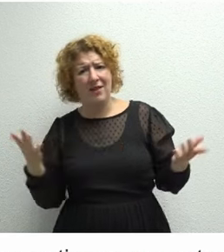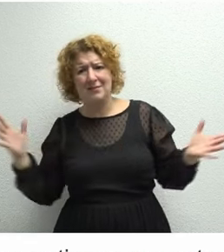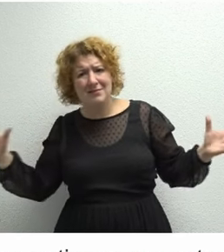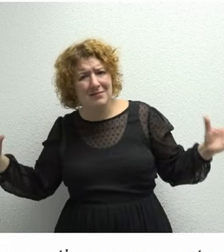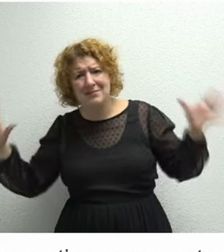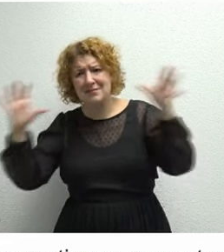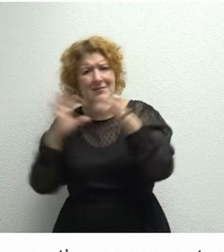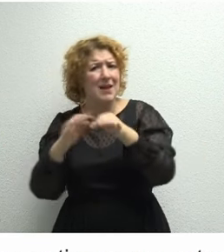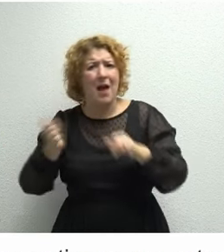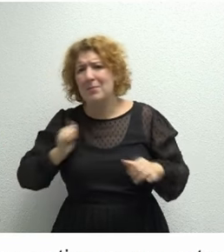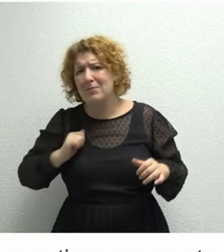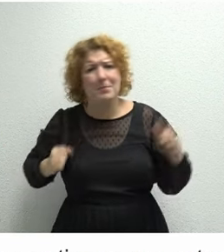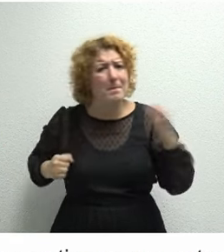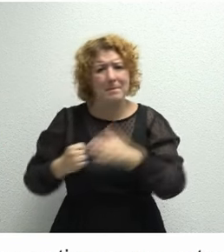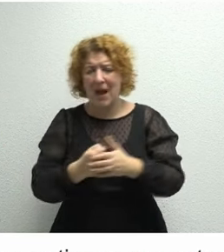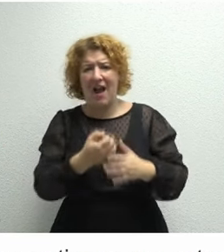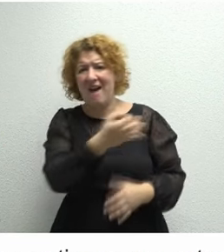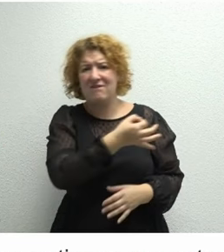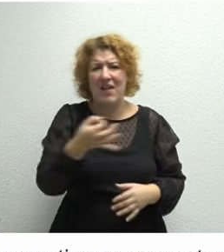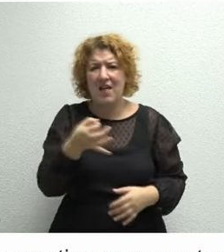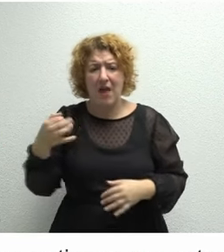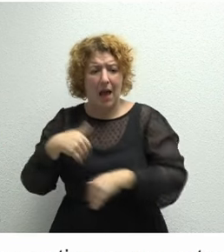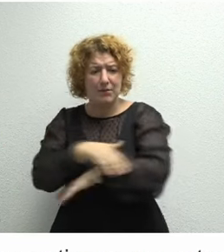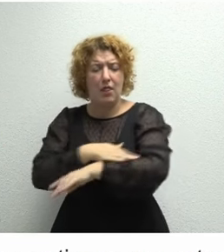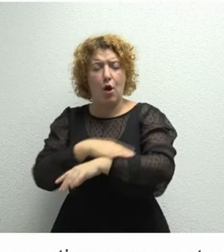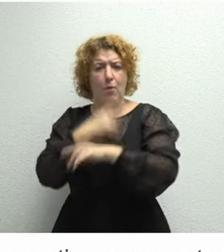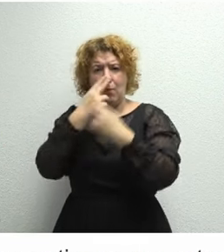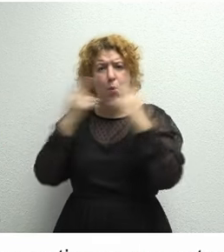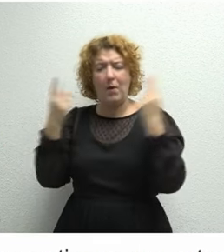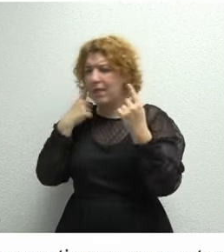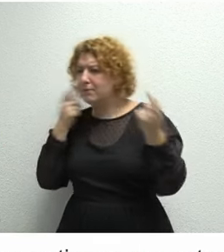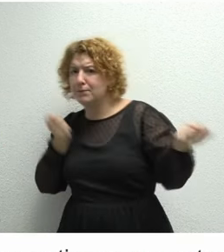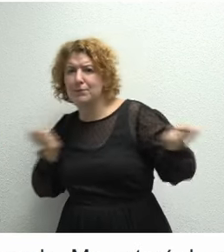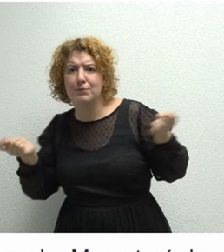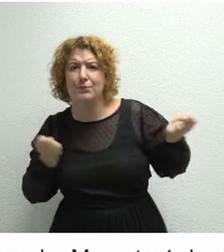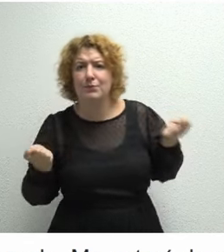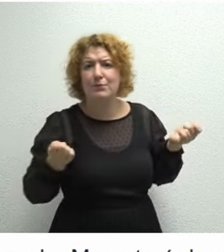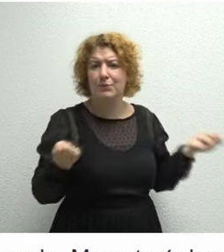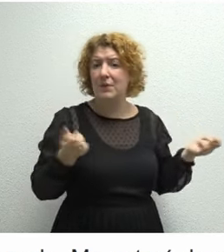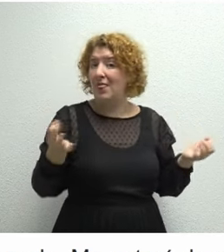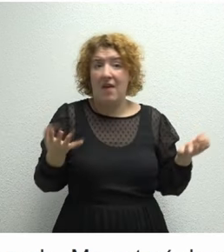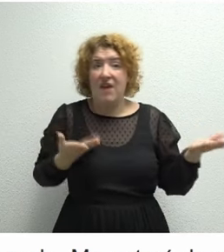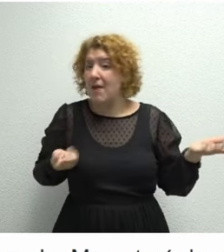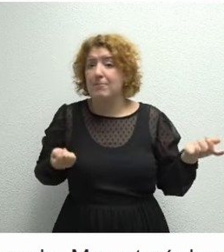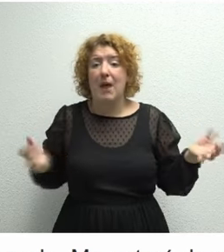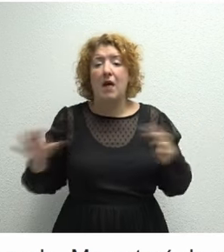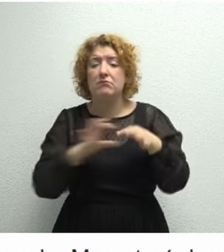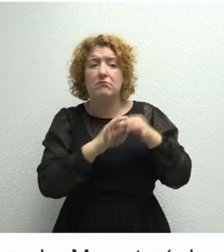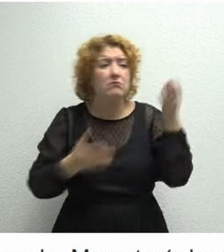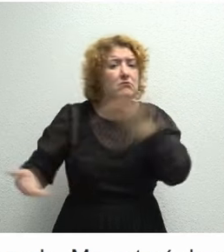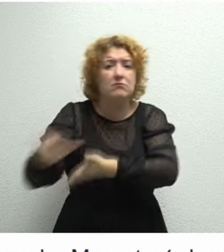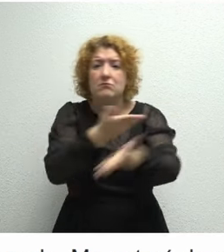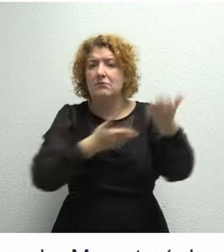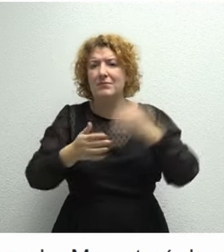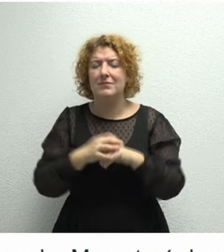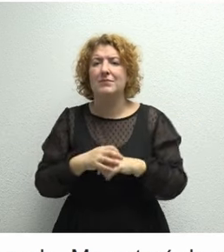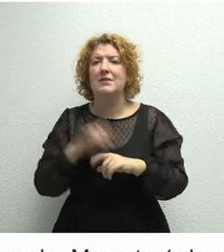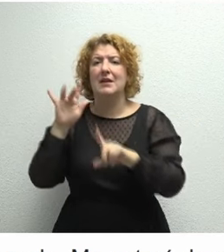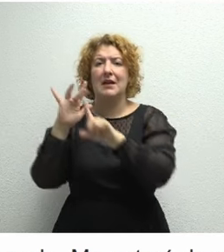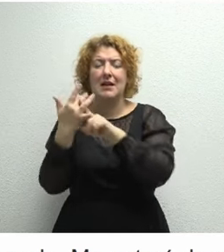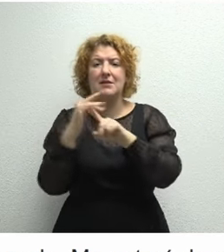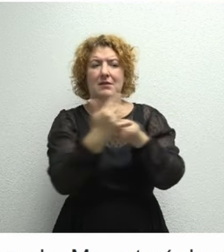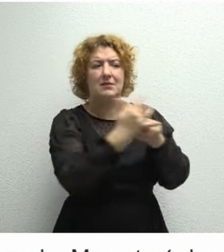hay que optimizar tenemos que ser eficientes en la administración y eso va por por por coordinarse no y no solo en el caso a caso no que es super